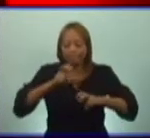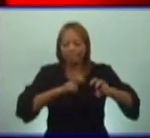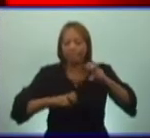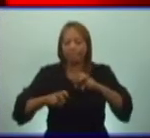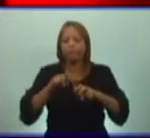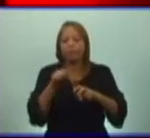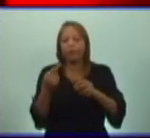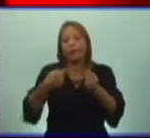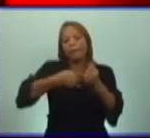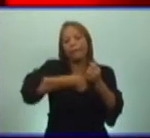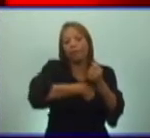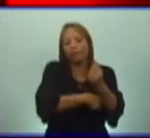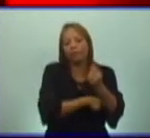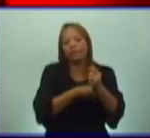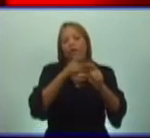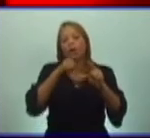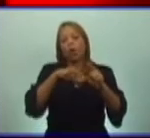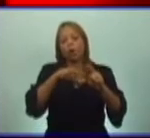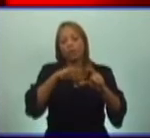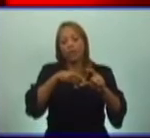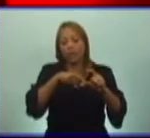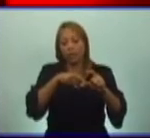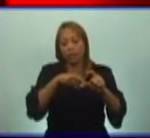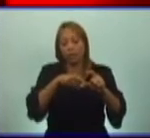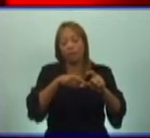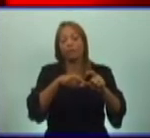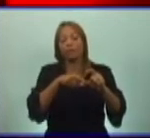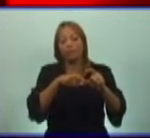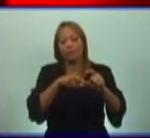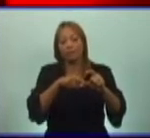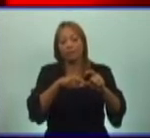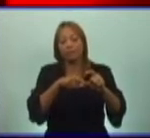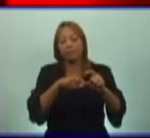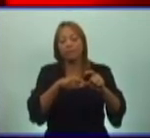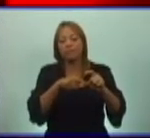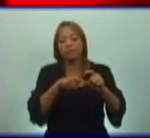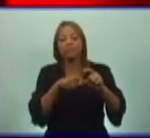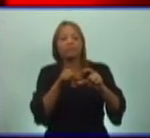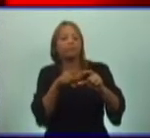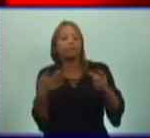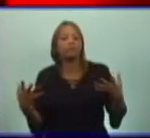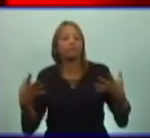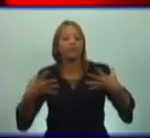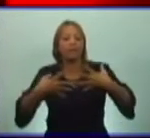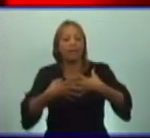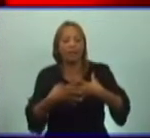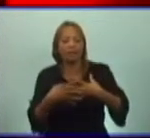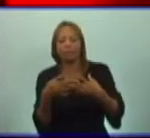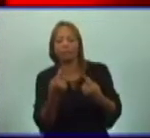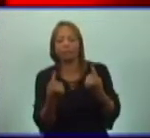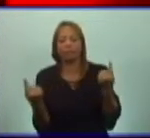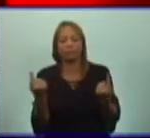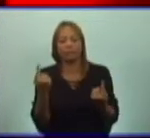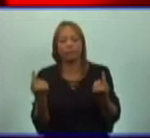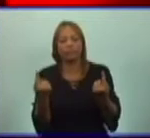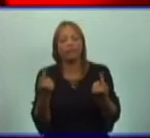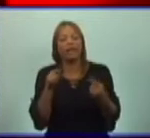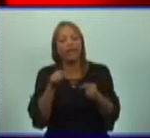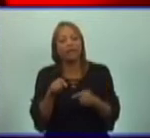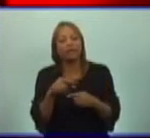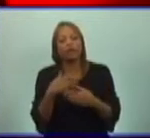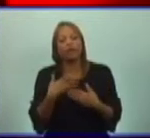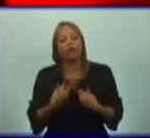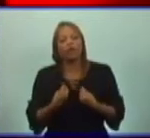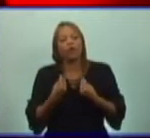a profundizar en el contenido, vas a establecer relaciones, y esto es lo que le